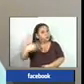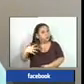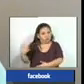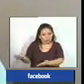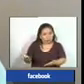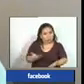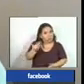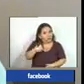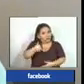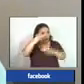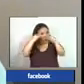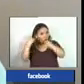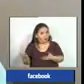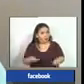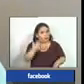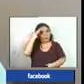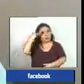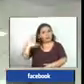Adelante, buenas noches.